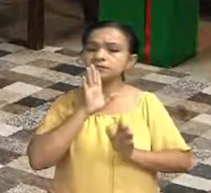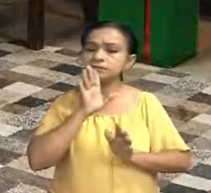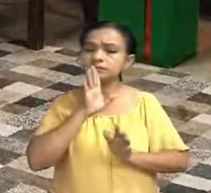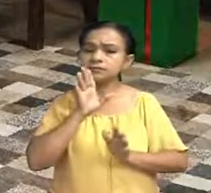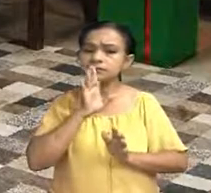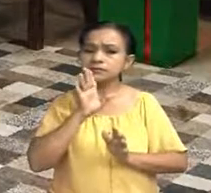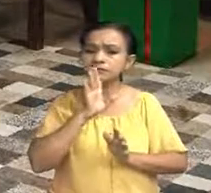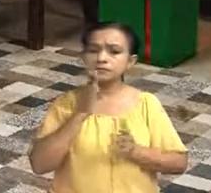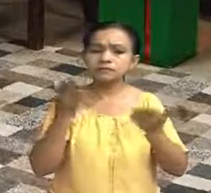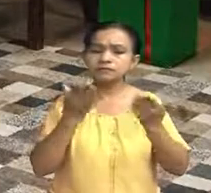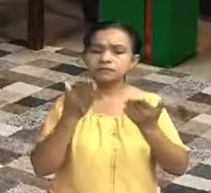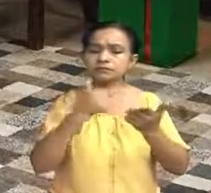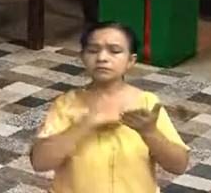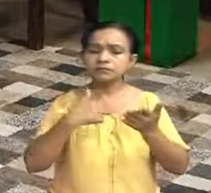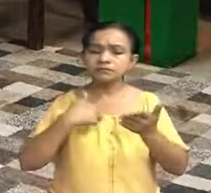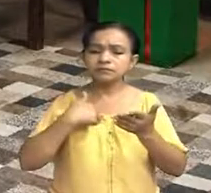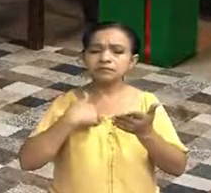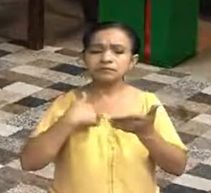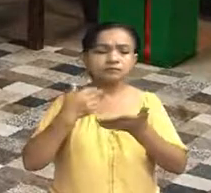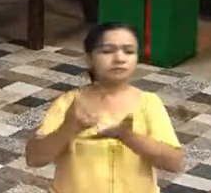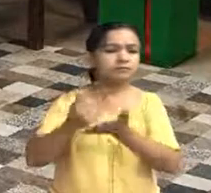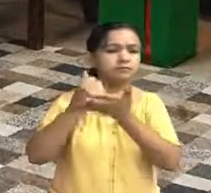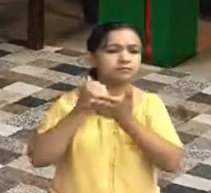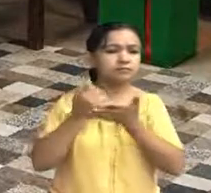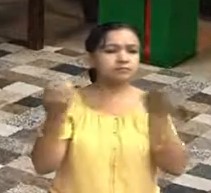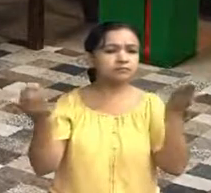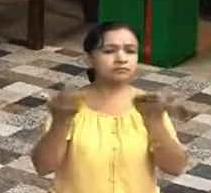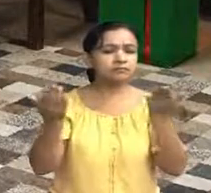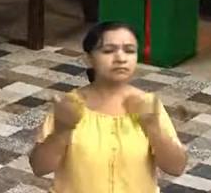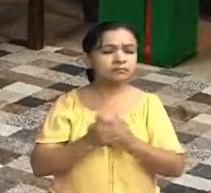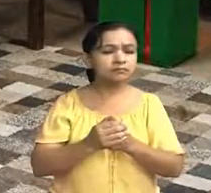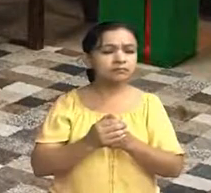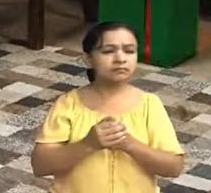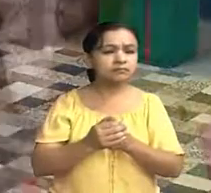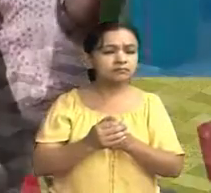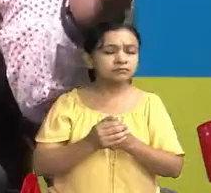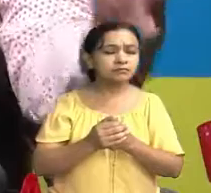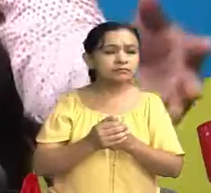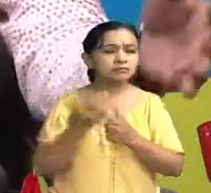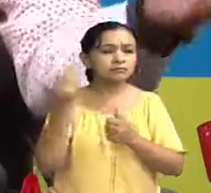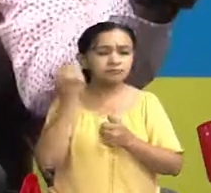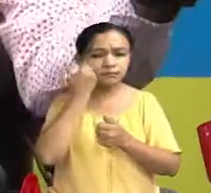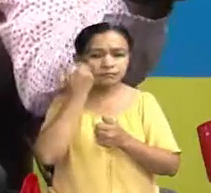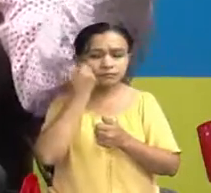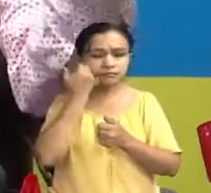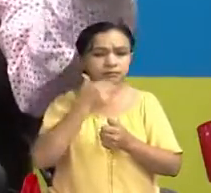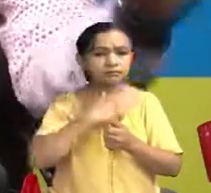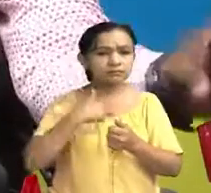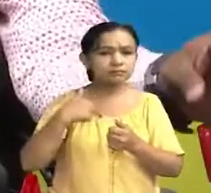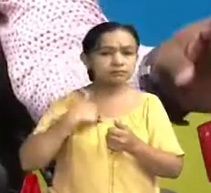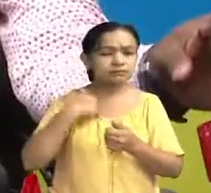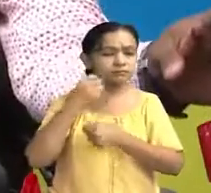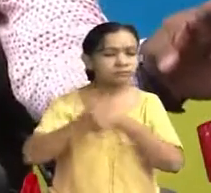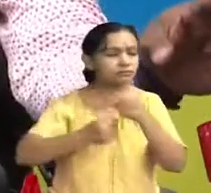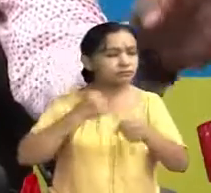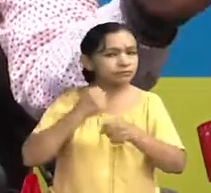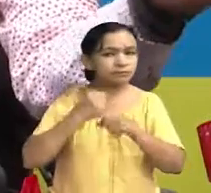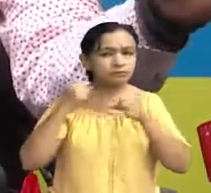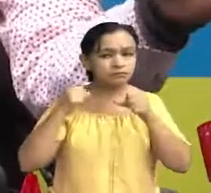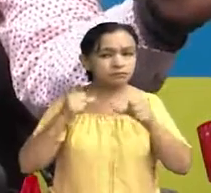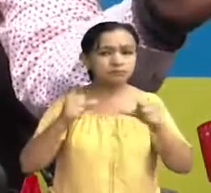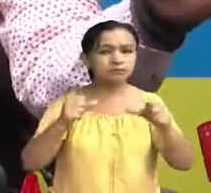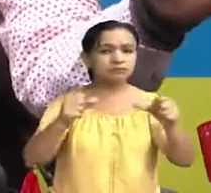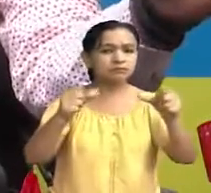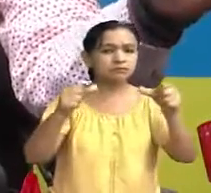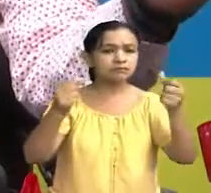doctor, del tratamiento. Esta parálisis facial es una enfermedad que data de muchos años, ¿verdad? Así